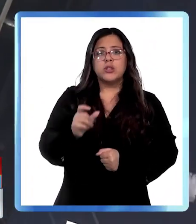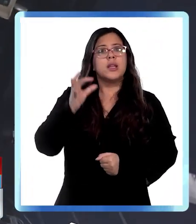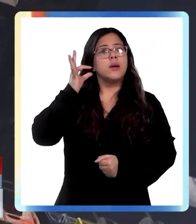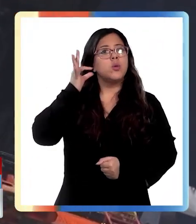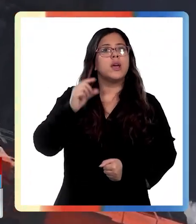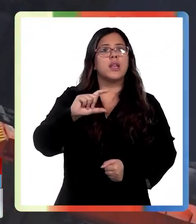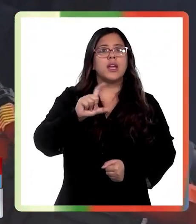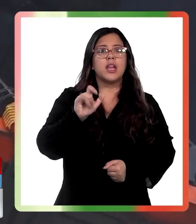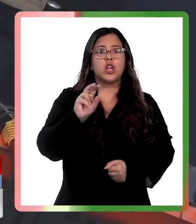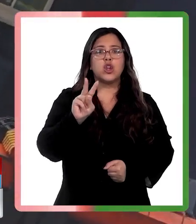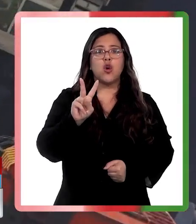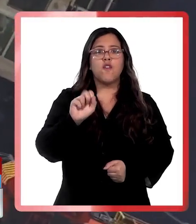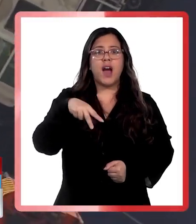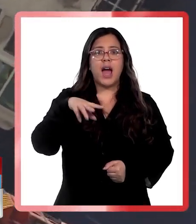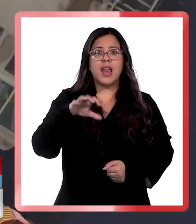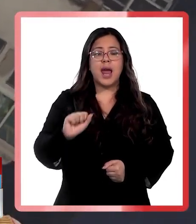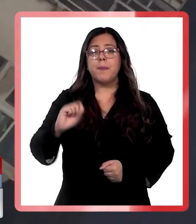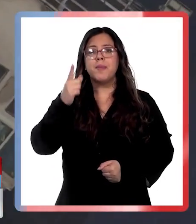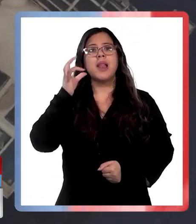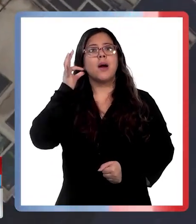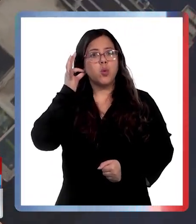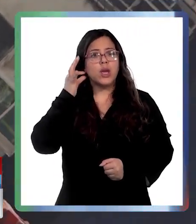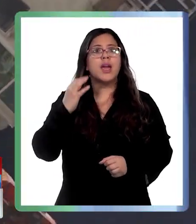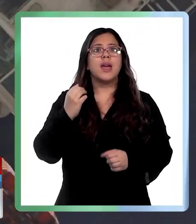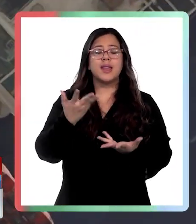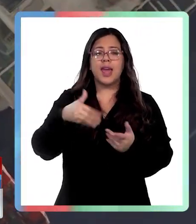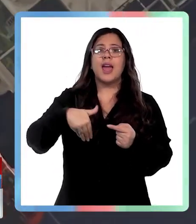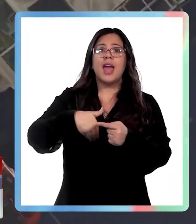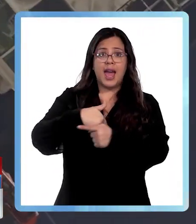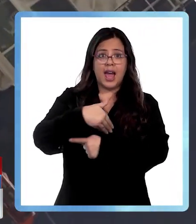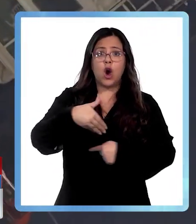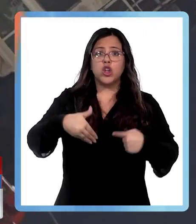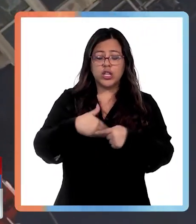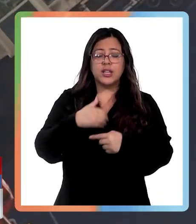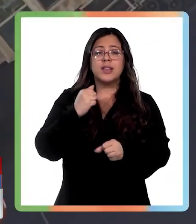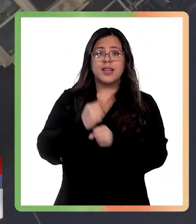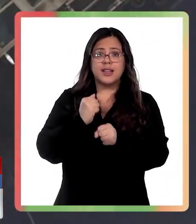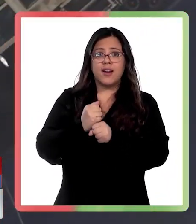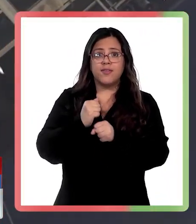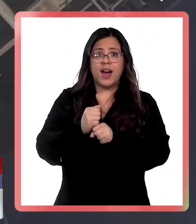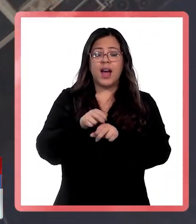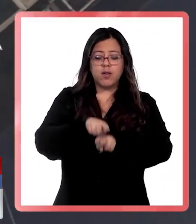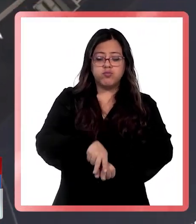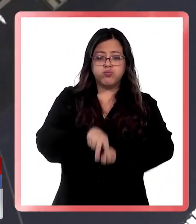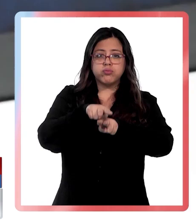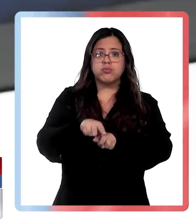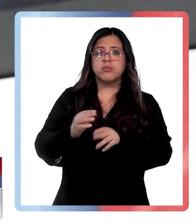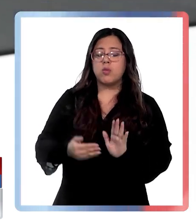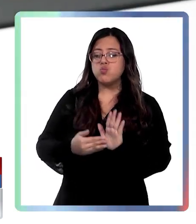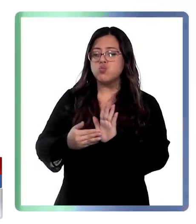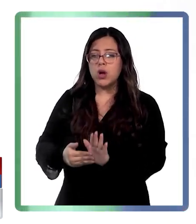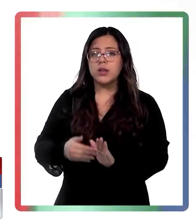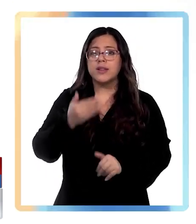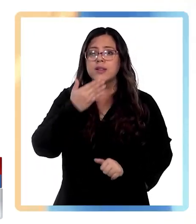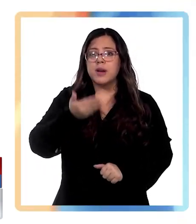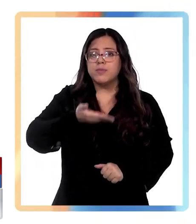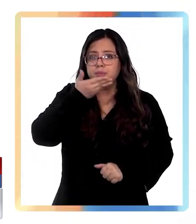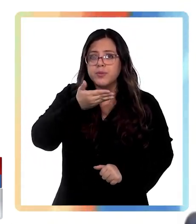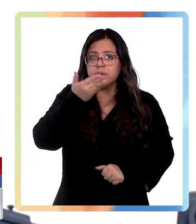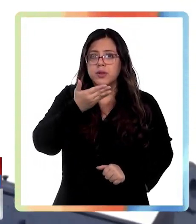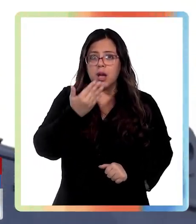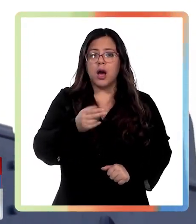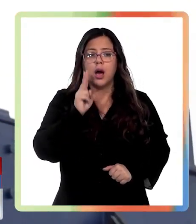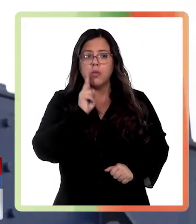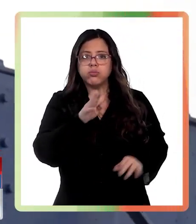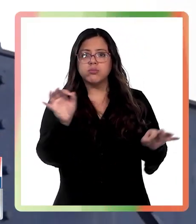la operadora Joana Vázquez, la primera mujer en el continente en operar estas grúas, quien le mostró algunos movimientos y el trabajo, y fue en el propio discurso que el